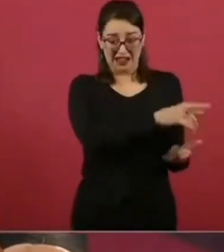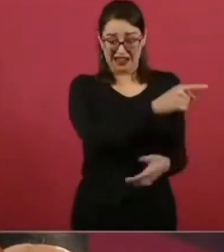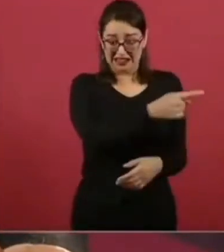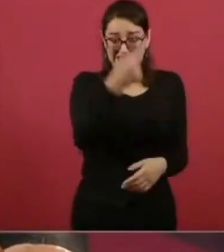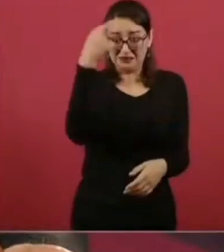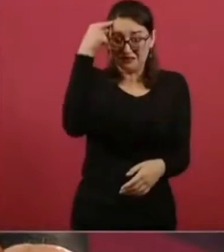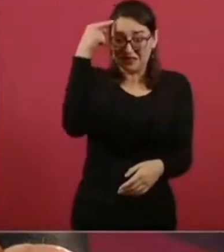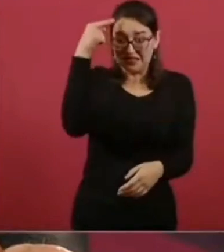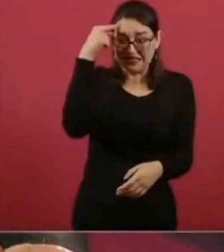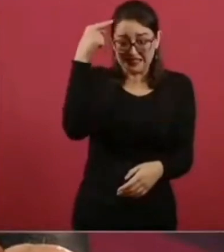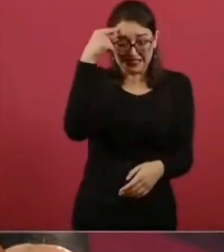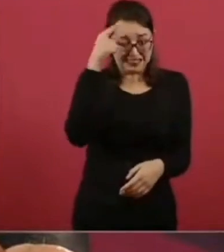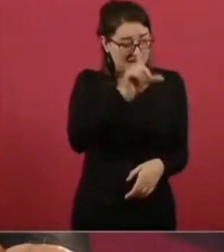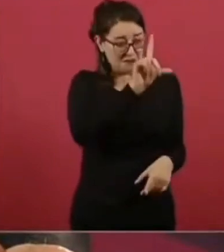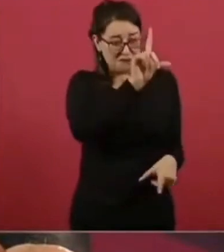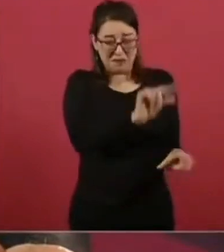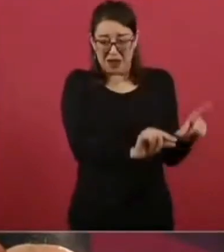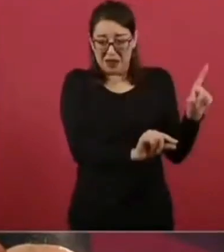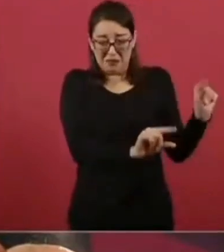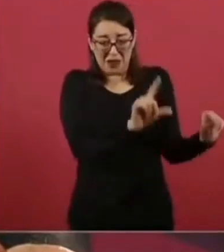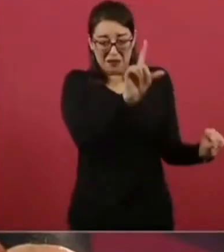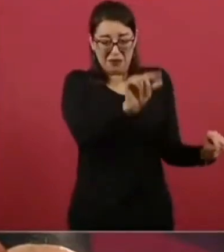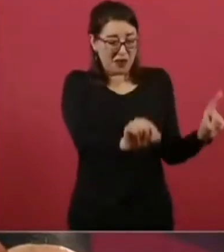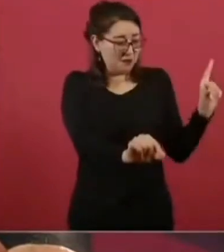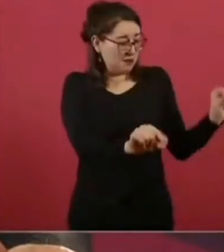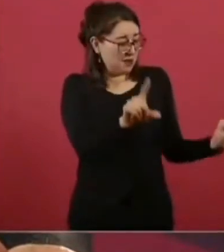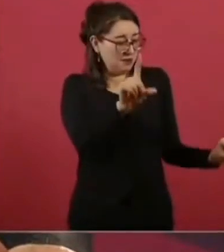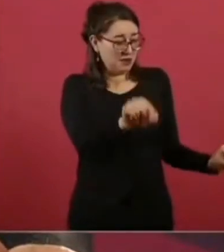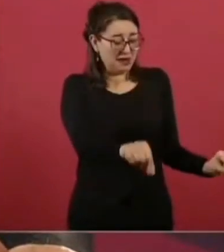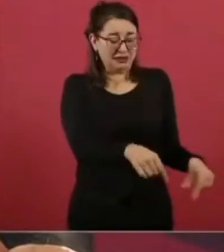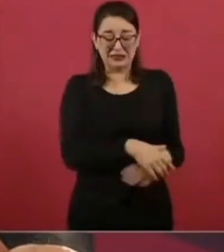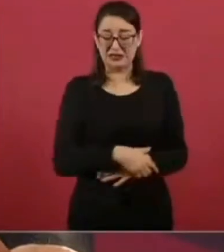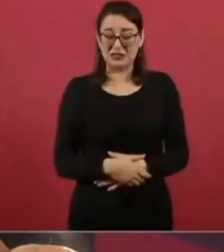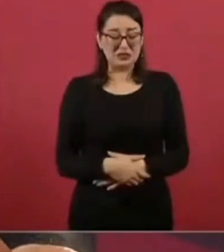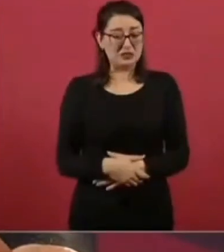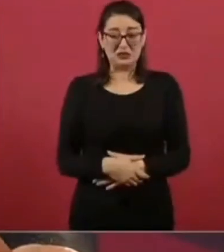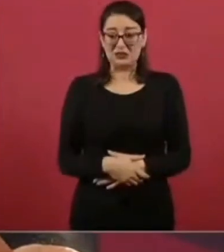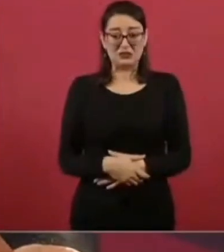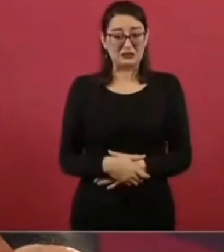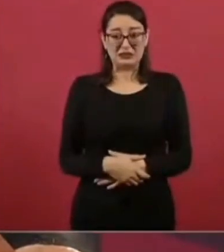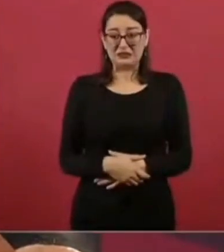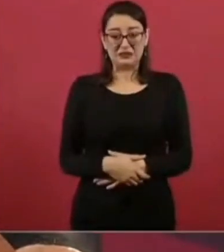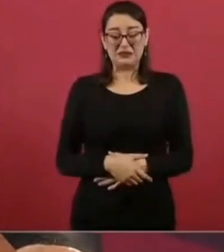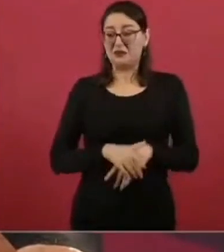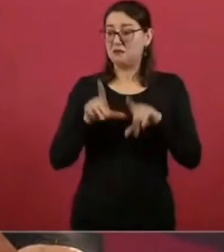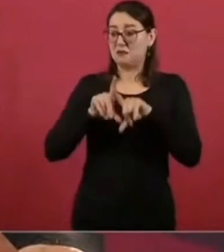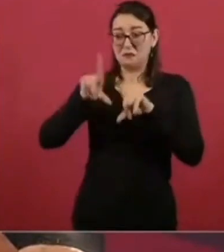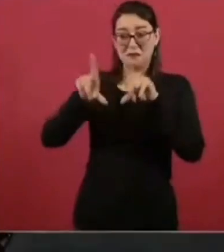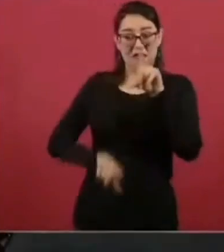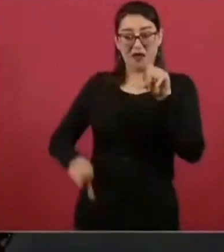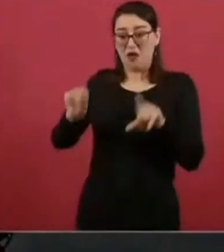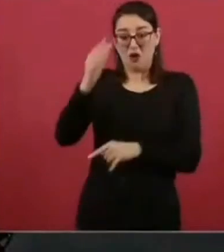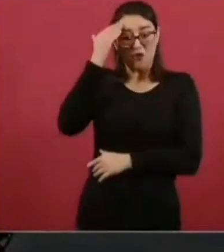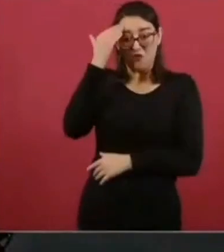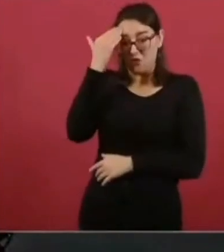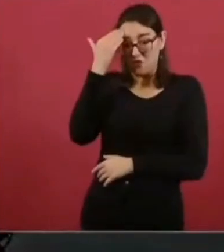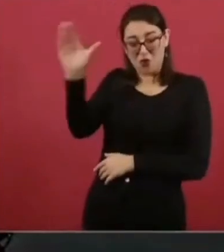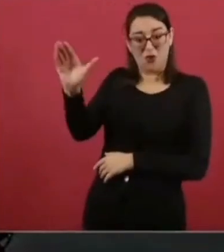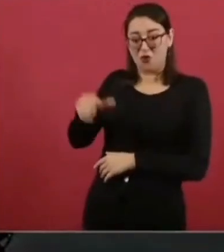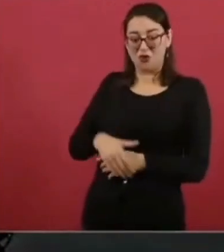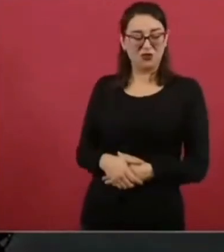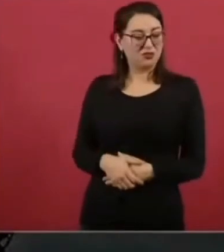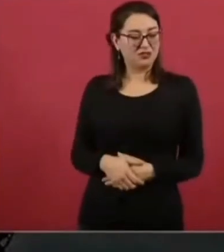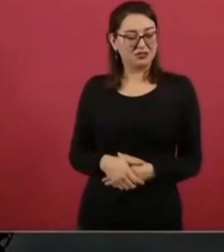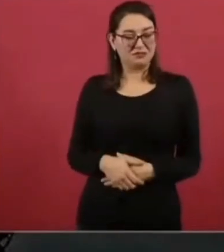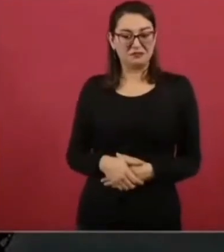Son muchísimos que no conocen el país, que actúan de manera